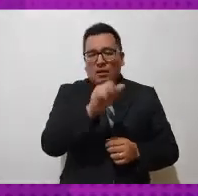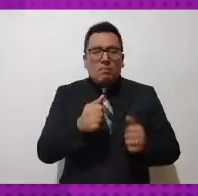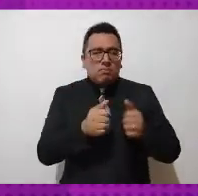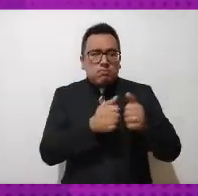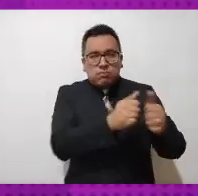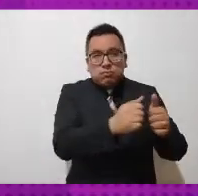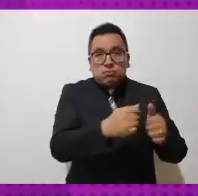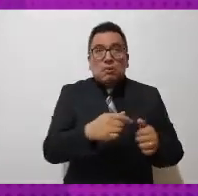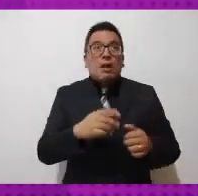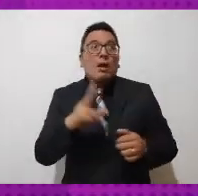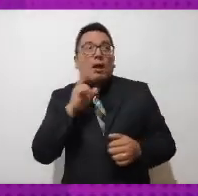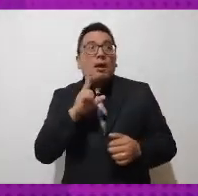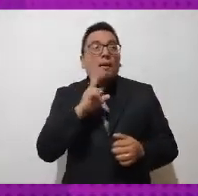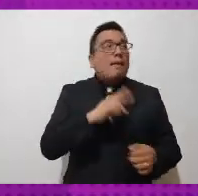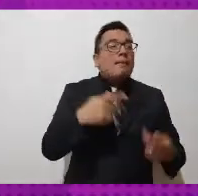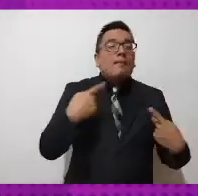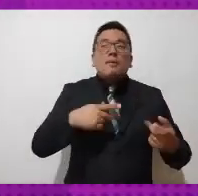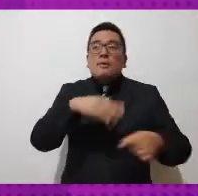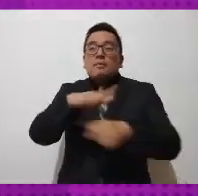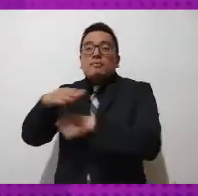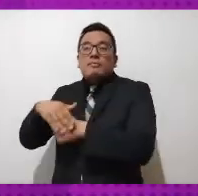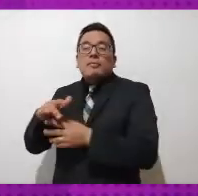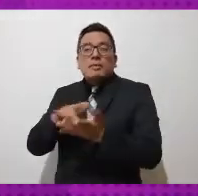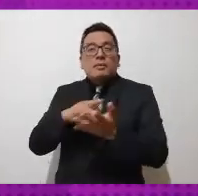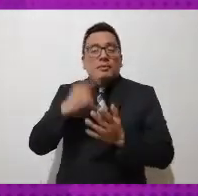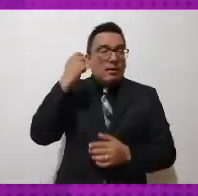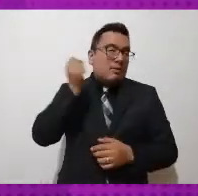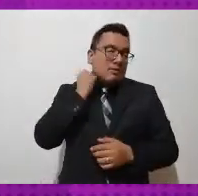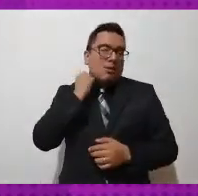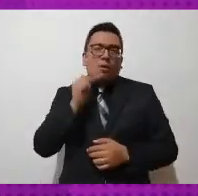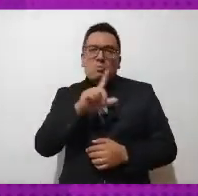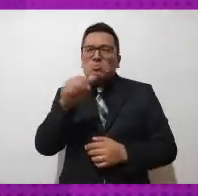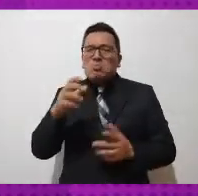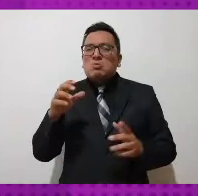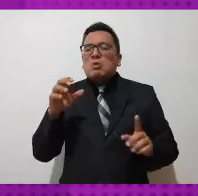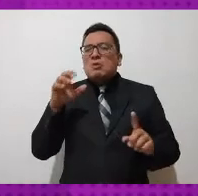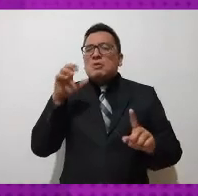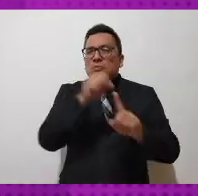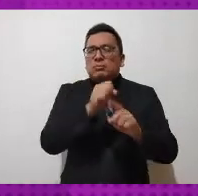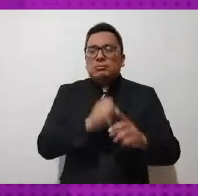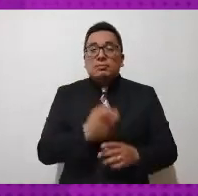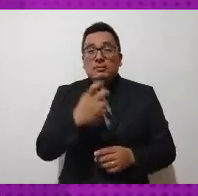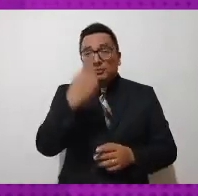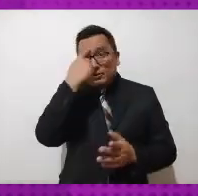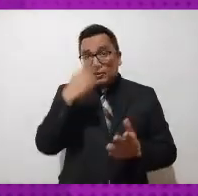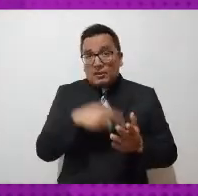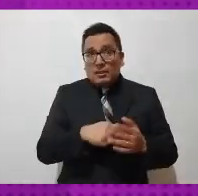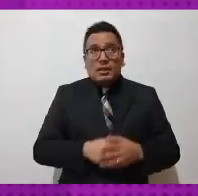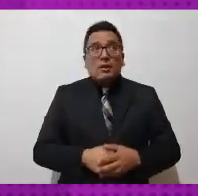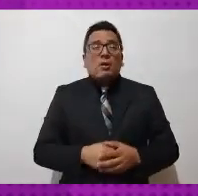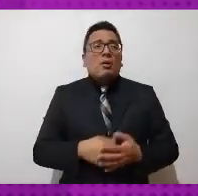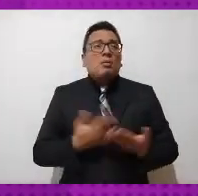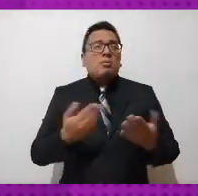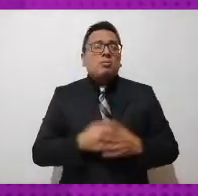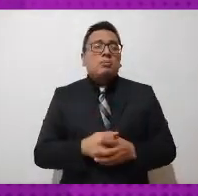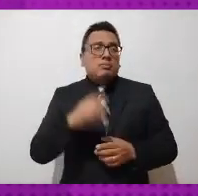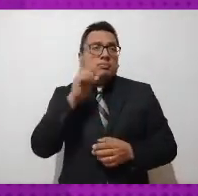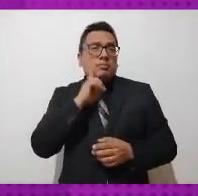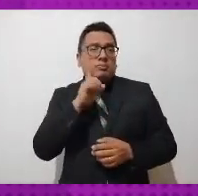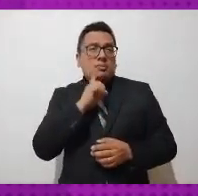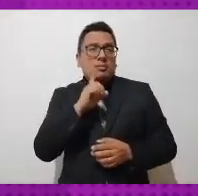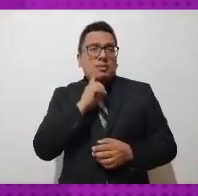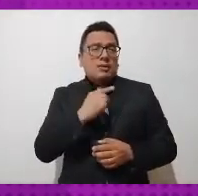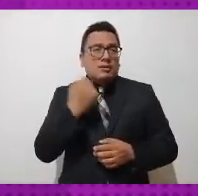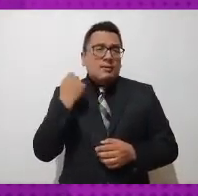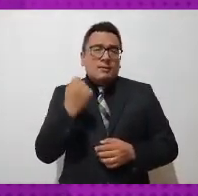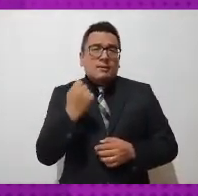del voto para ser senadora, y que al final lo lograron. Y creo que el voto, el feminismo, una de sus